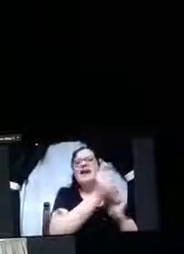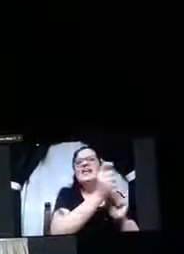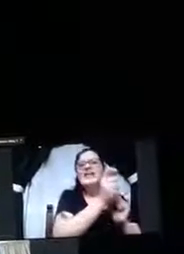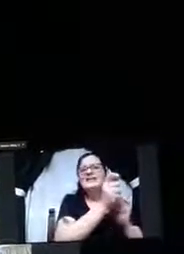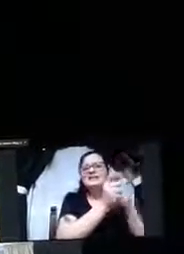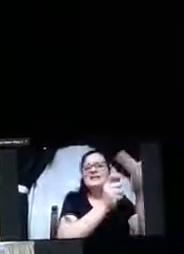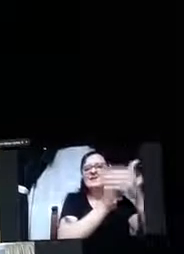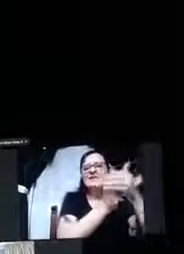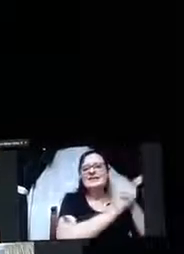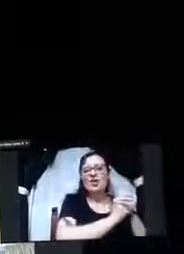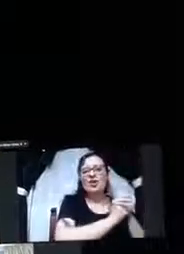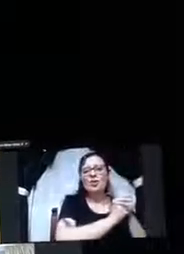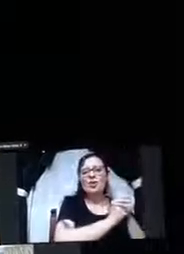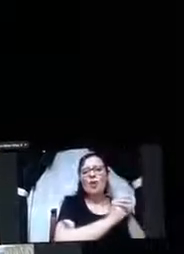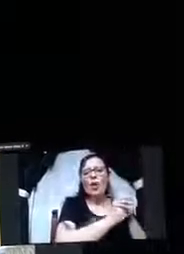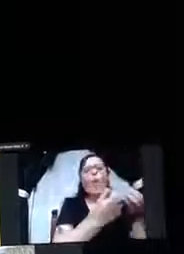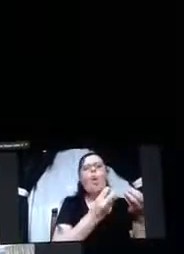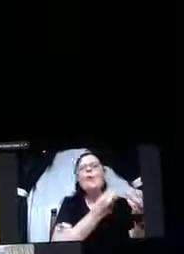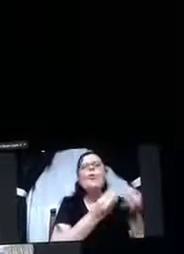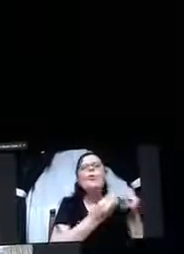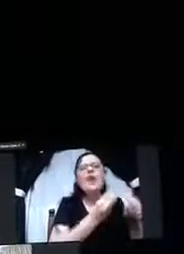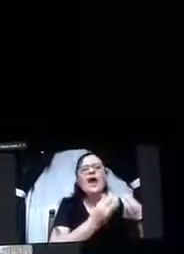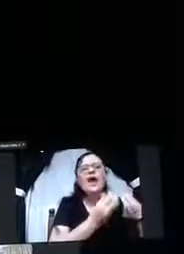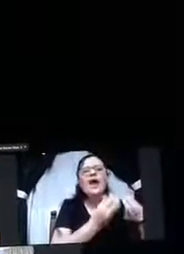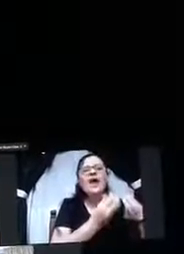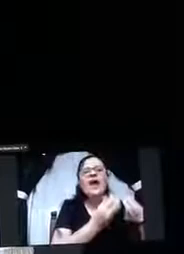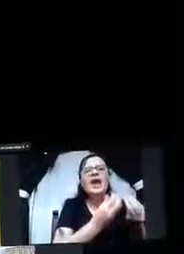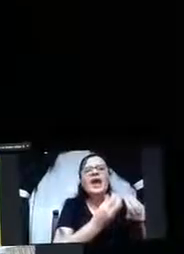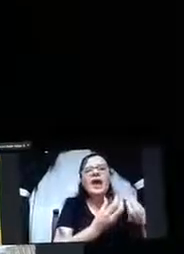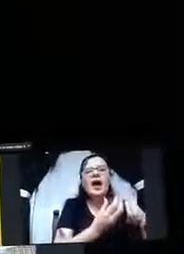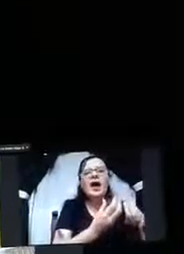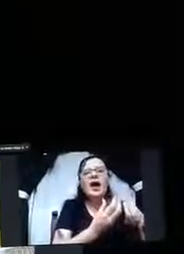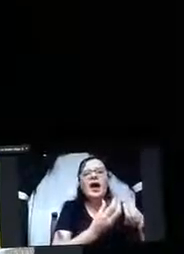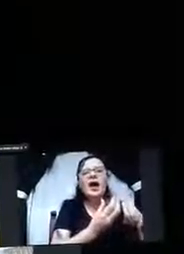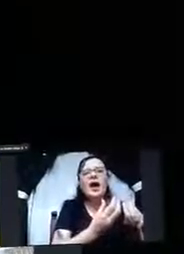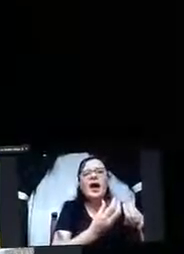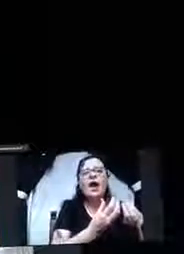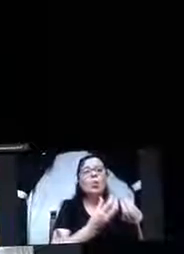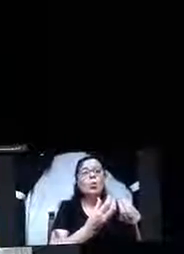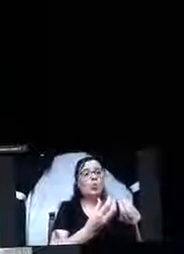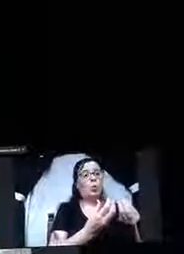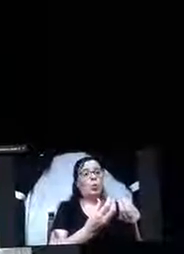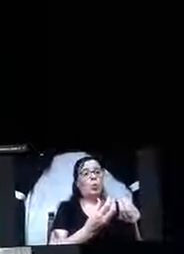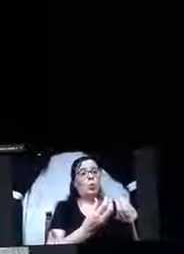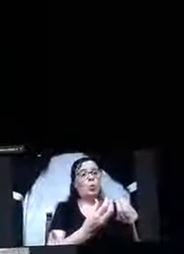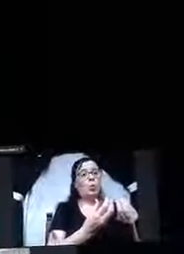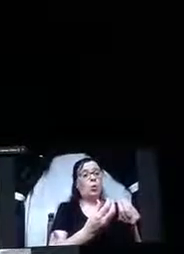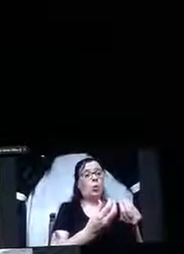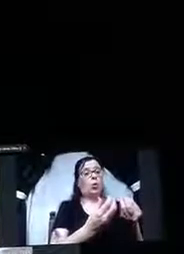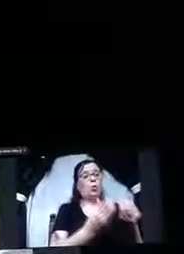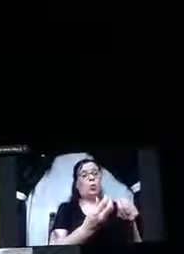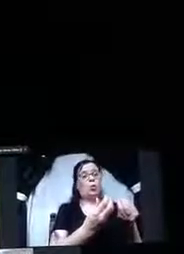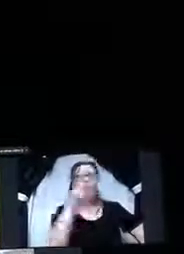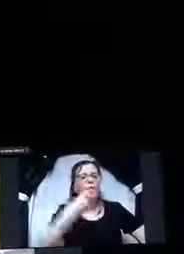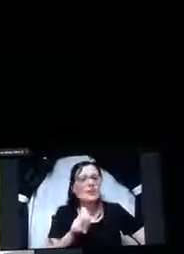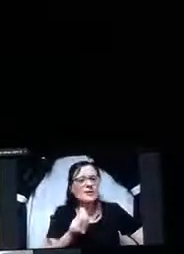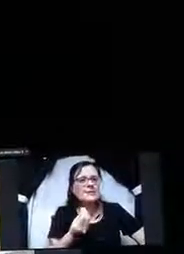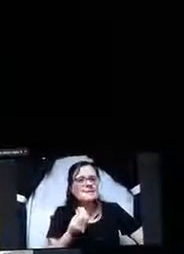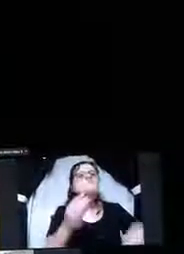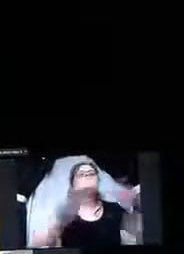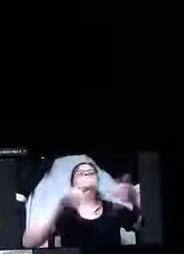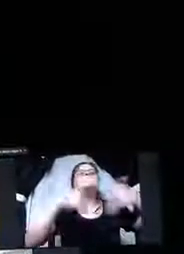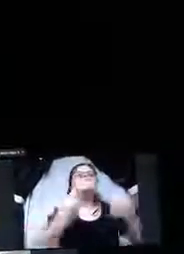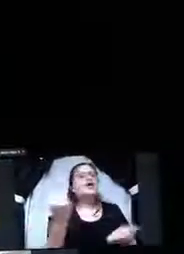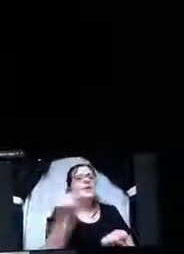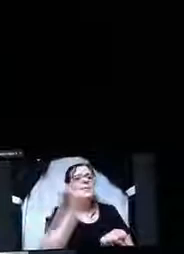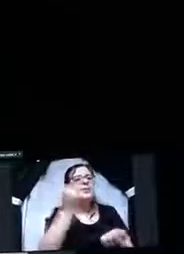la cuestión del lenguaje, que vos comprendas qué pregunta te estoy haciendo, sino que se tiene que linkear con un